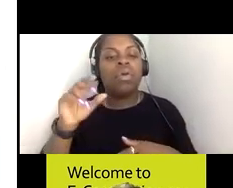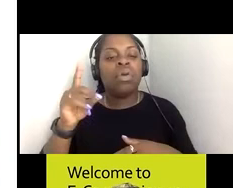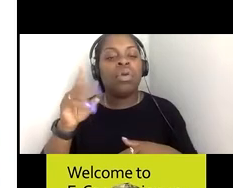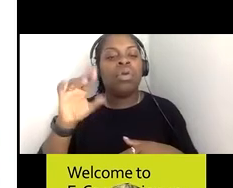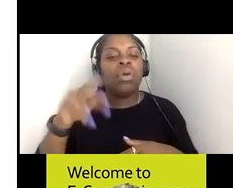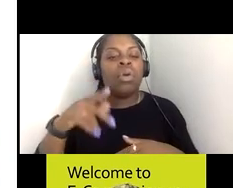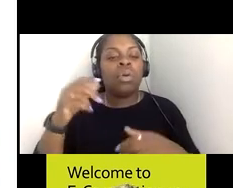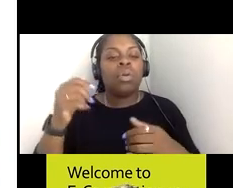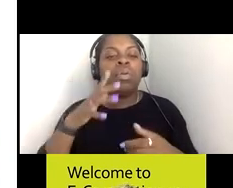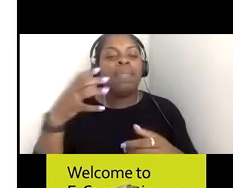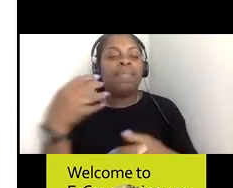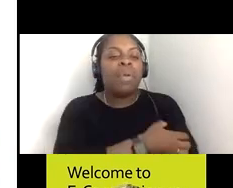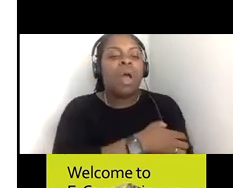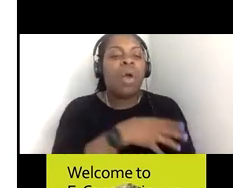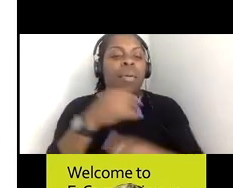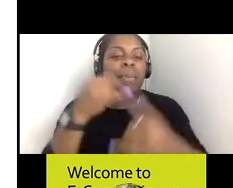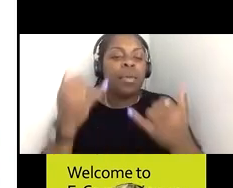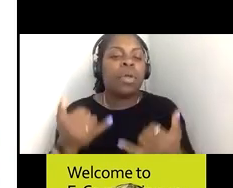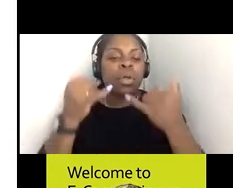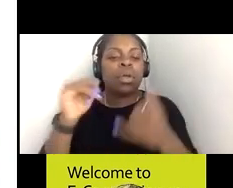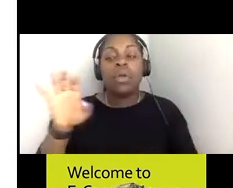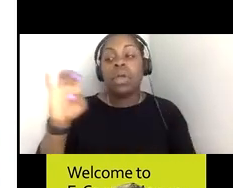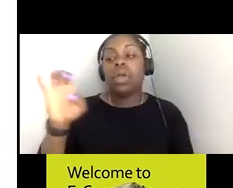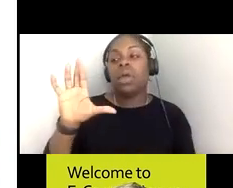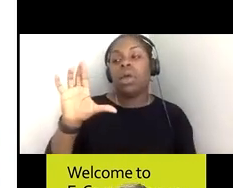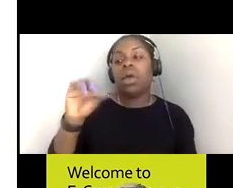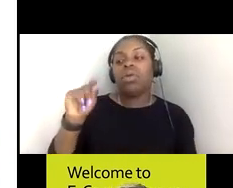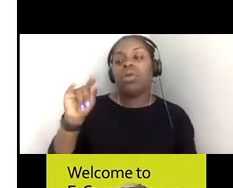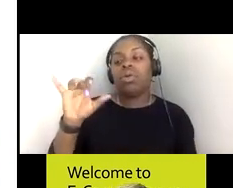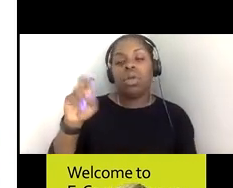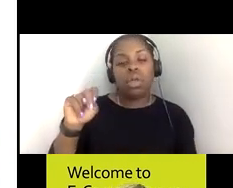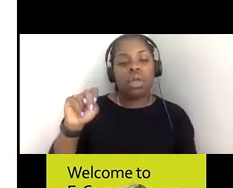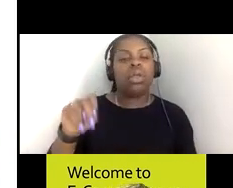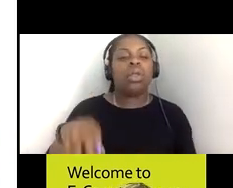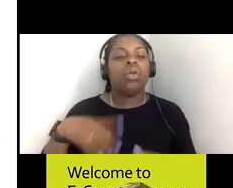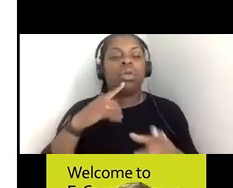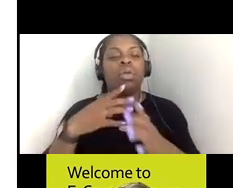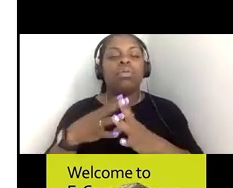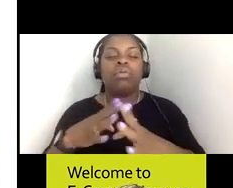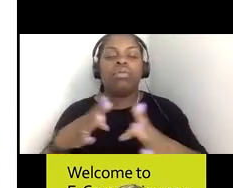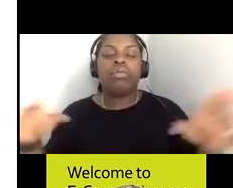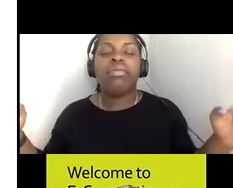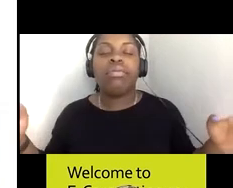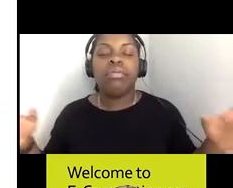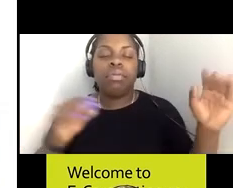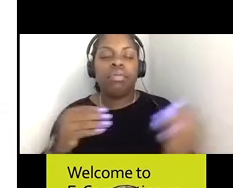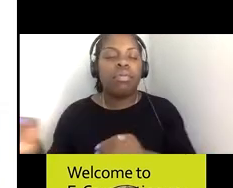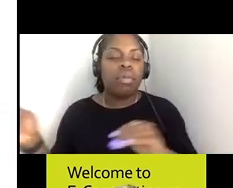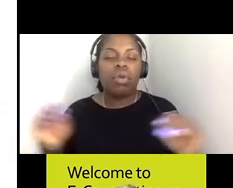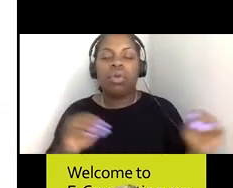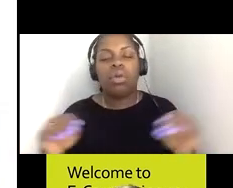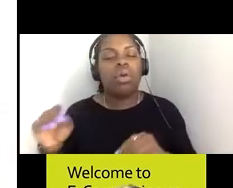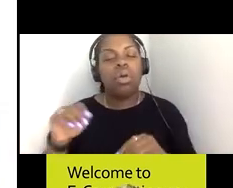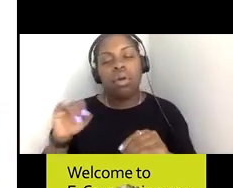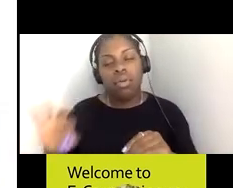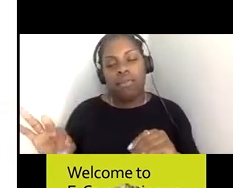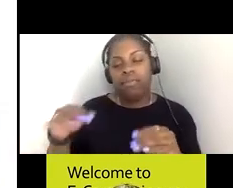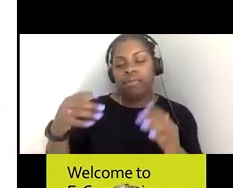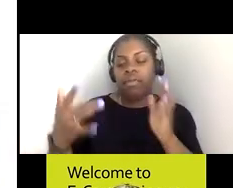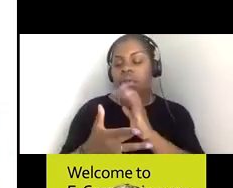Número cinco, vamos a ver los poderes y la presencia de la encarcelación electrónica, la noción